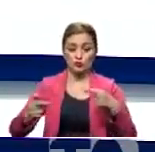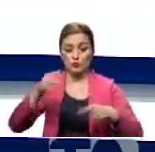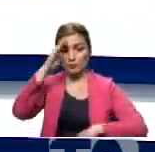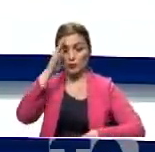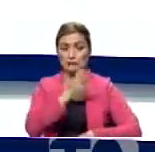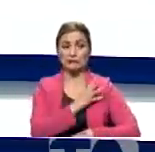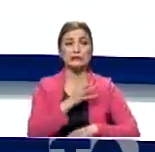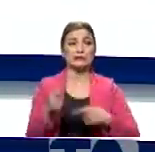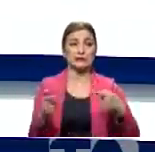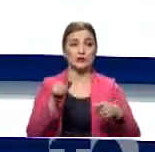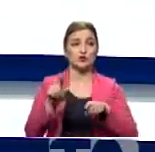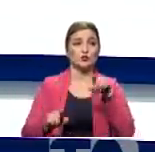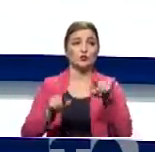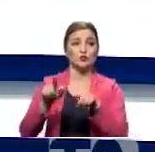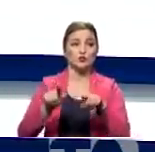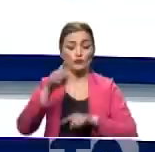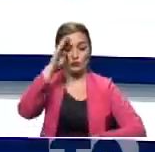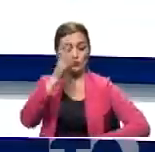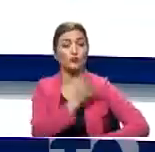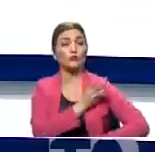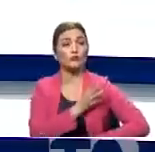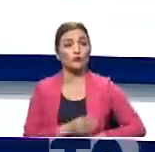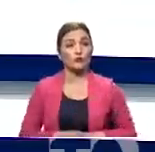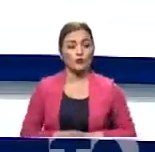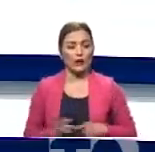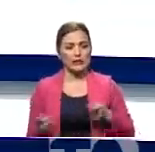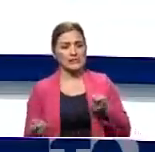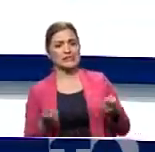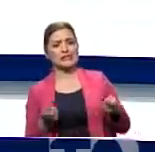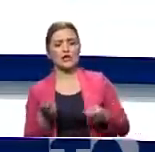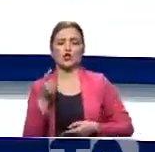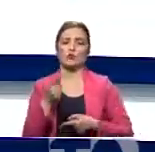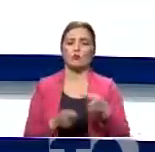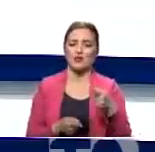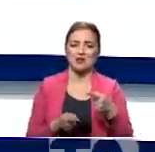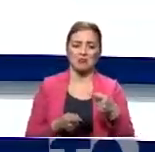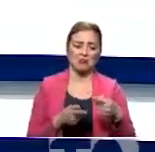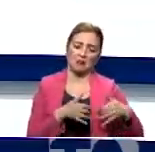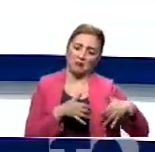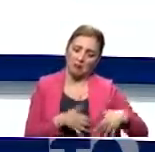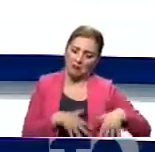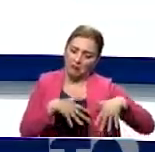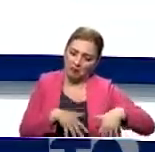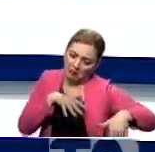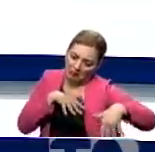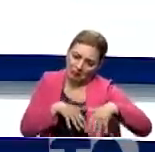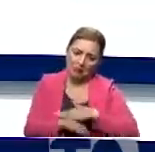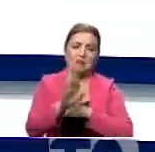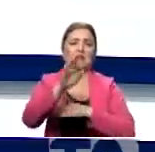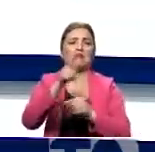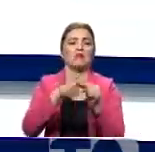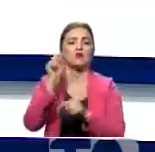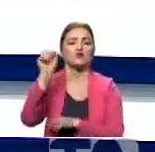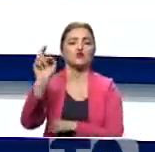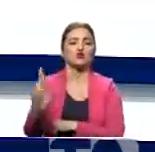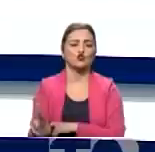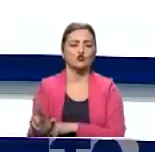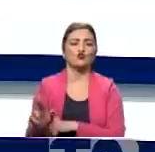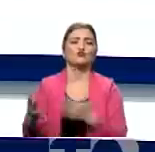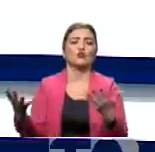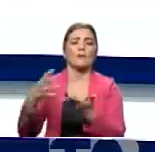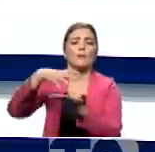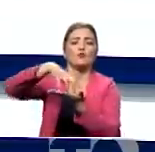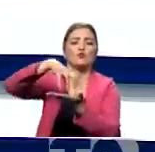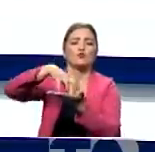la fuerza pública. Las Fuerzas Armadas poco pudieron hacer para evitar el avance. Los indígenas que entraron a la capital por el sur, procedentes desde